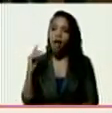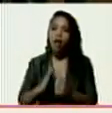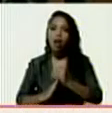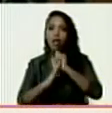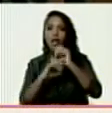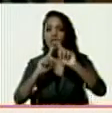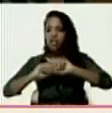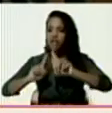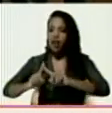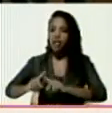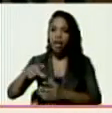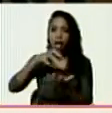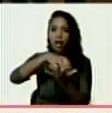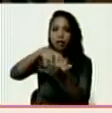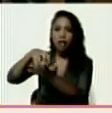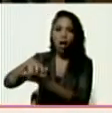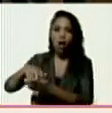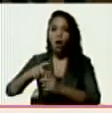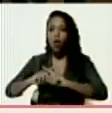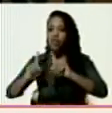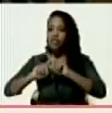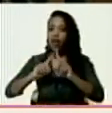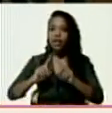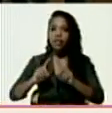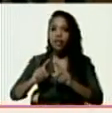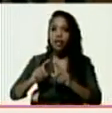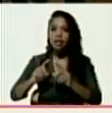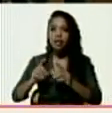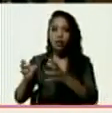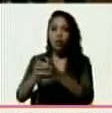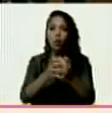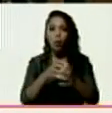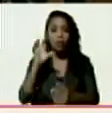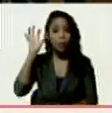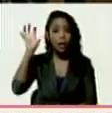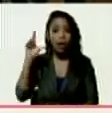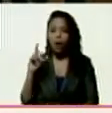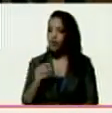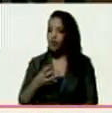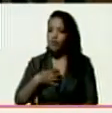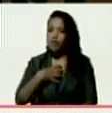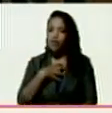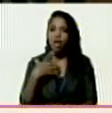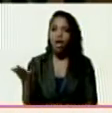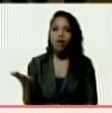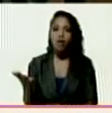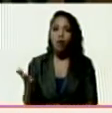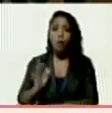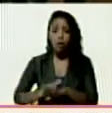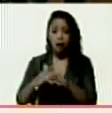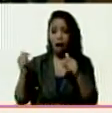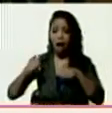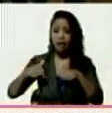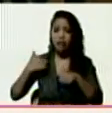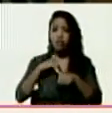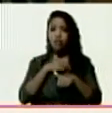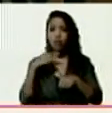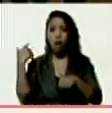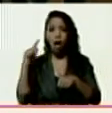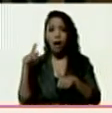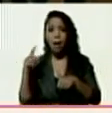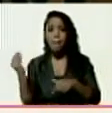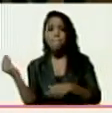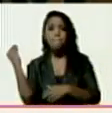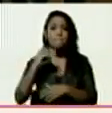diferentes estados, en los diferentes circuitos del país, bueno, les decimos que no pudieron, porque aquí estamos y estamos ahora